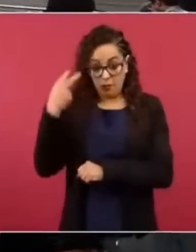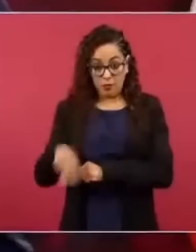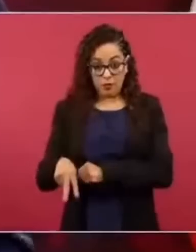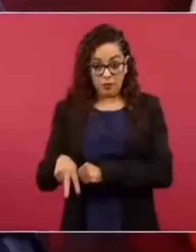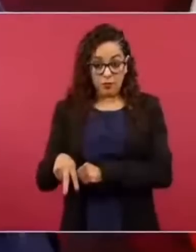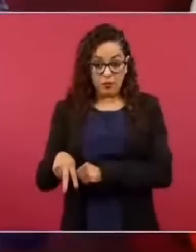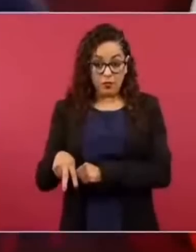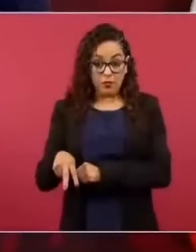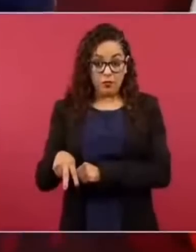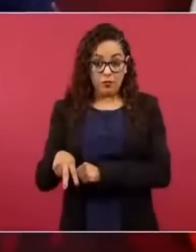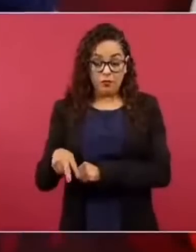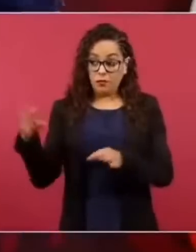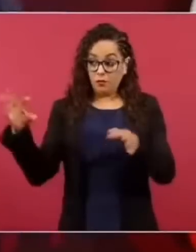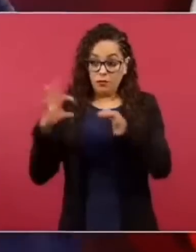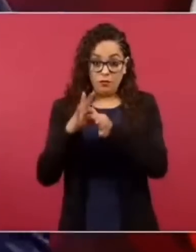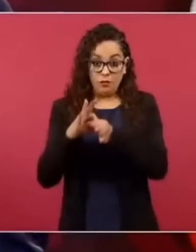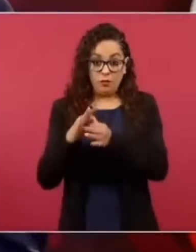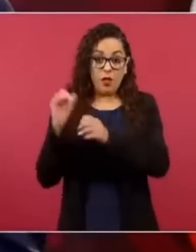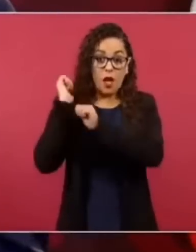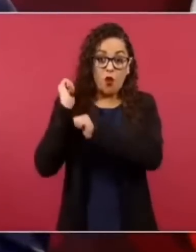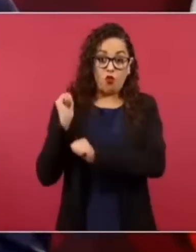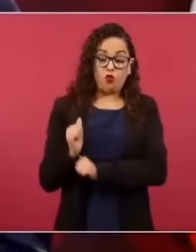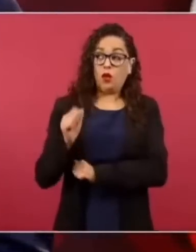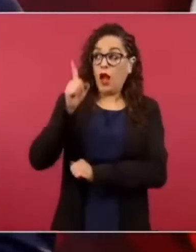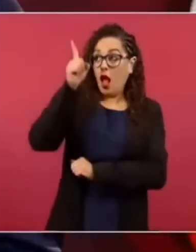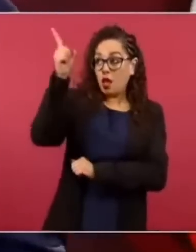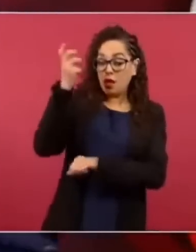autoridades en Estados Unidos y autoridades en México.